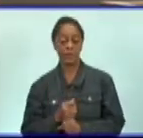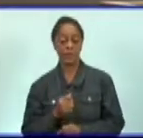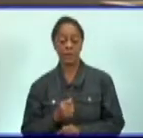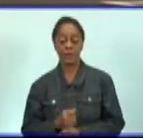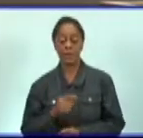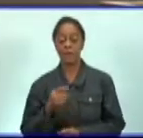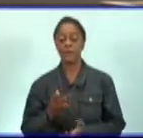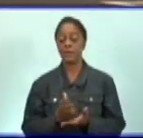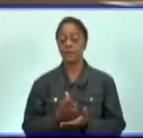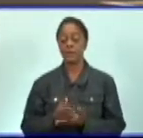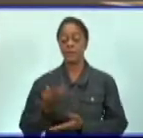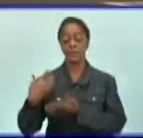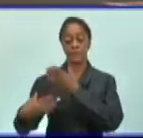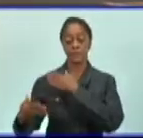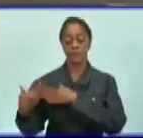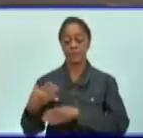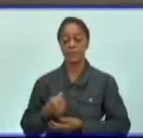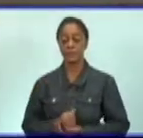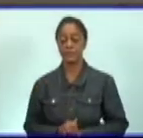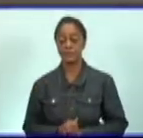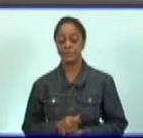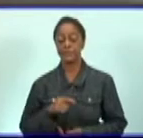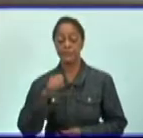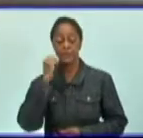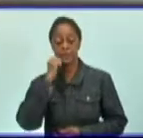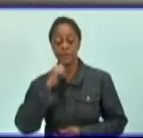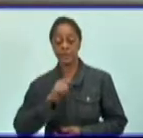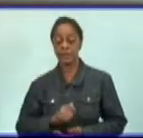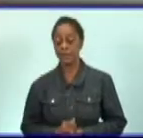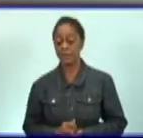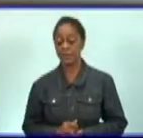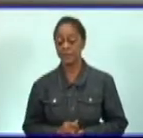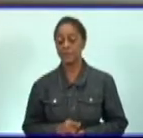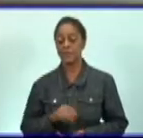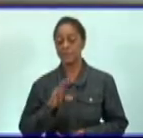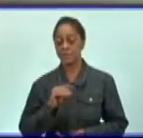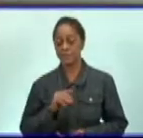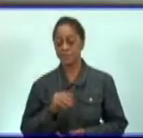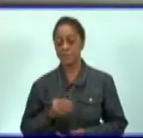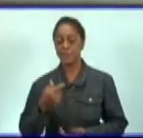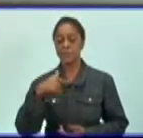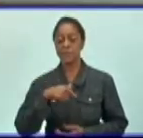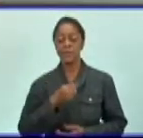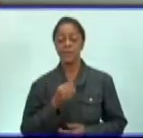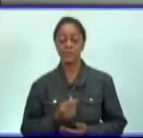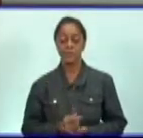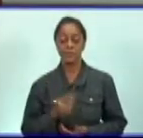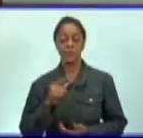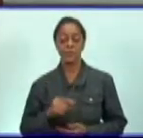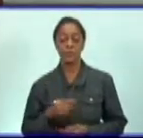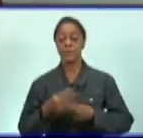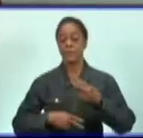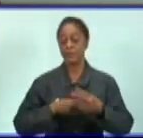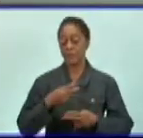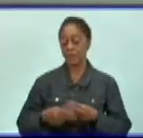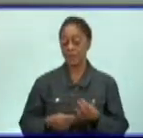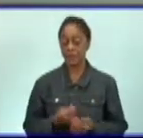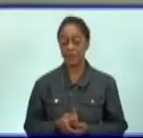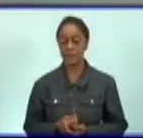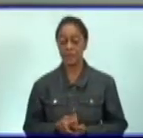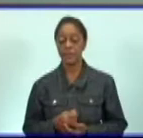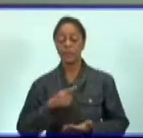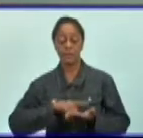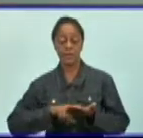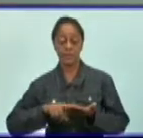en clases anteriores. Y además, proponer algunos ejercicios que podrán realizar durante